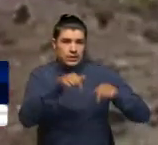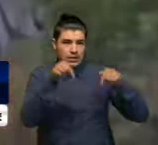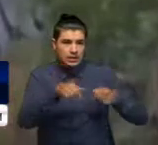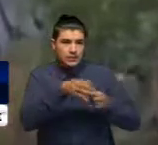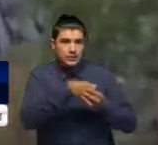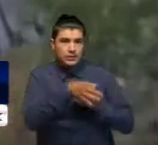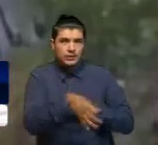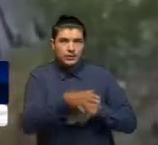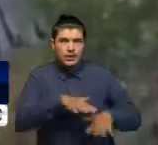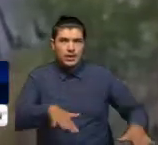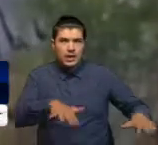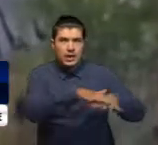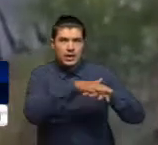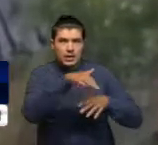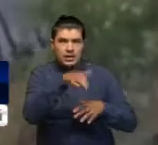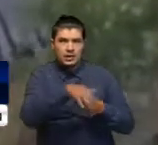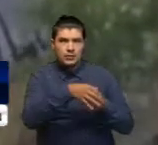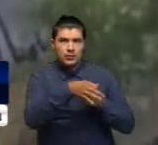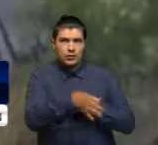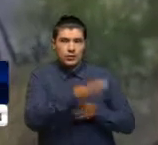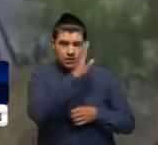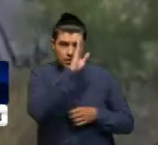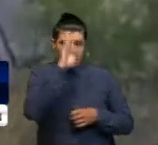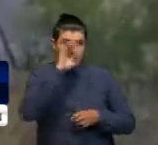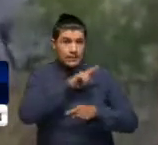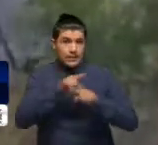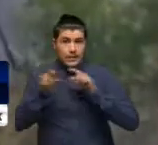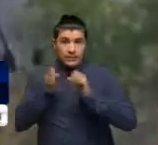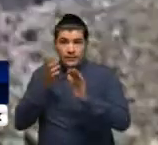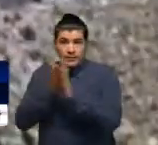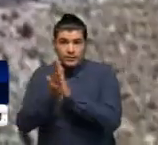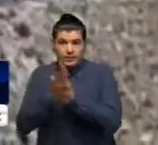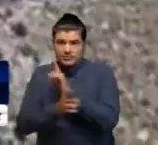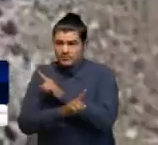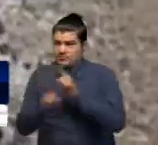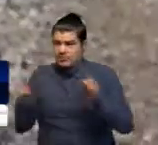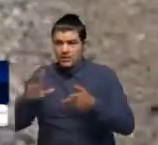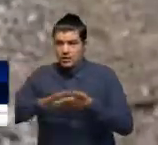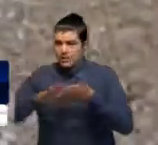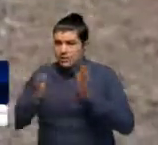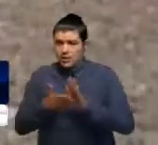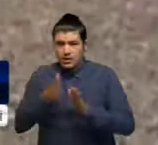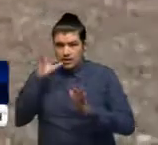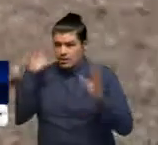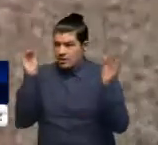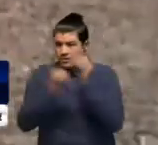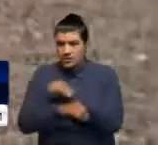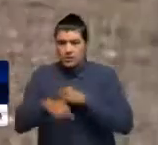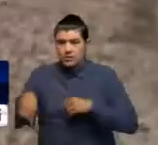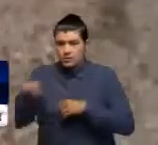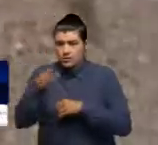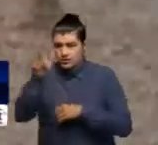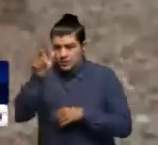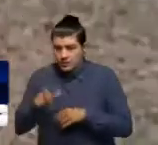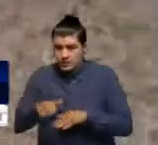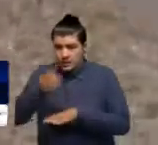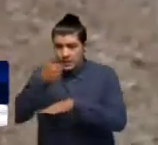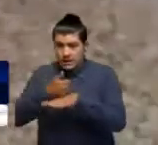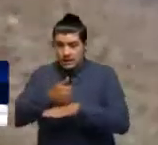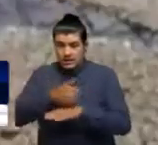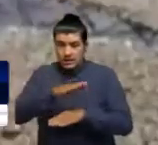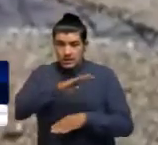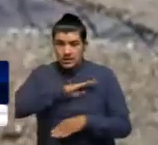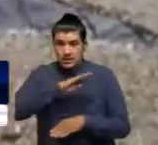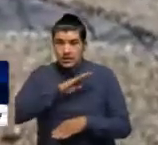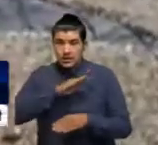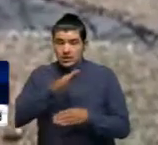municipio en rellenos sanitarios de shangil información que sustituye inconformismo en la comunidad de san gilenya el mandatario de la capital turística de